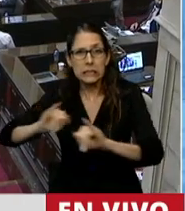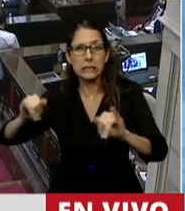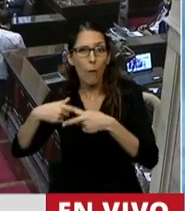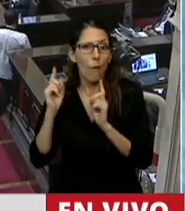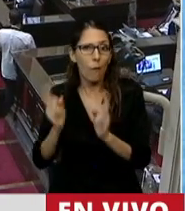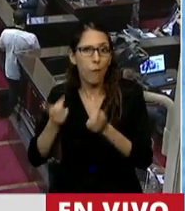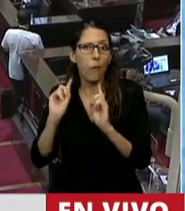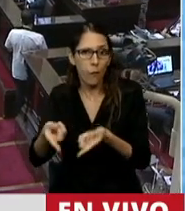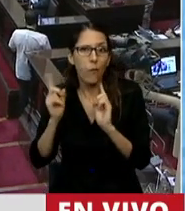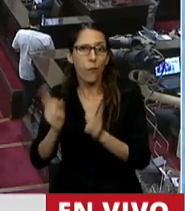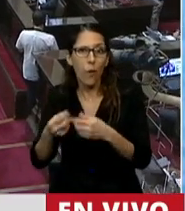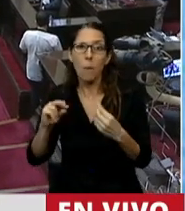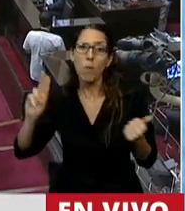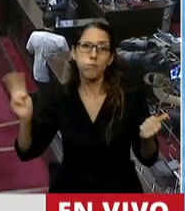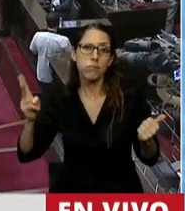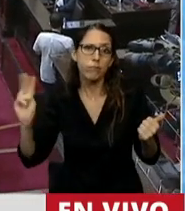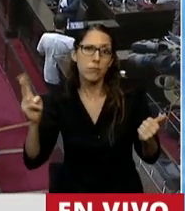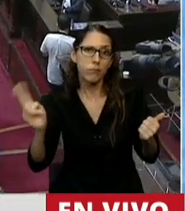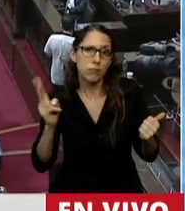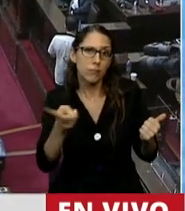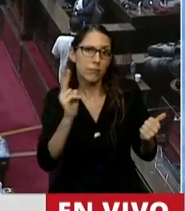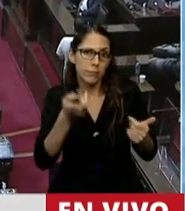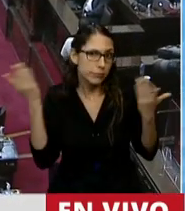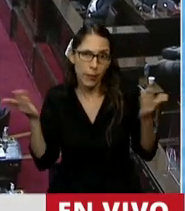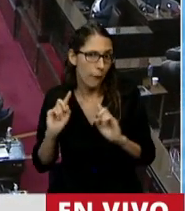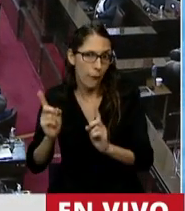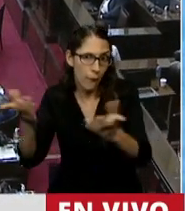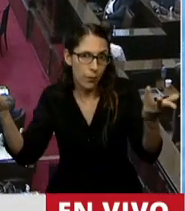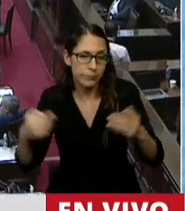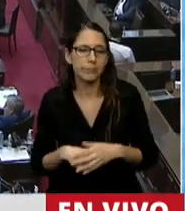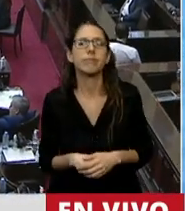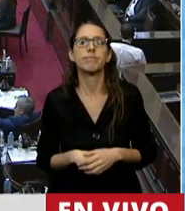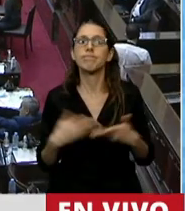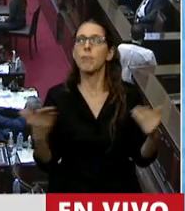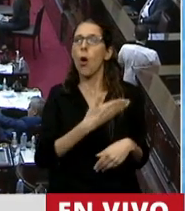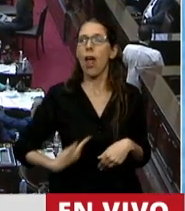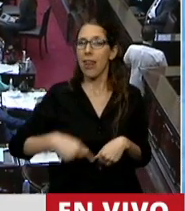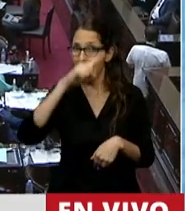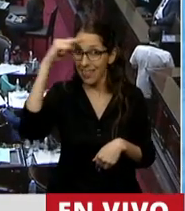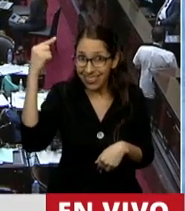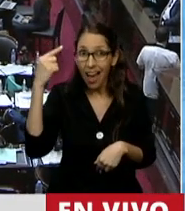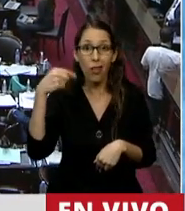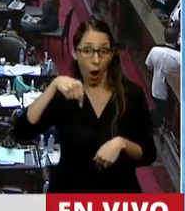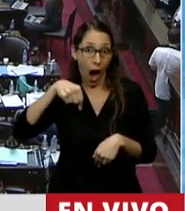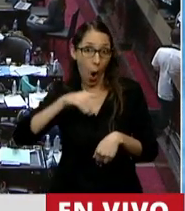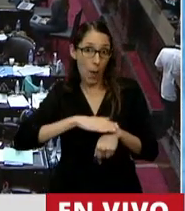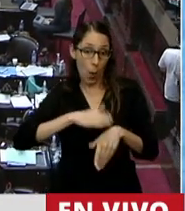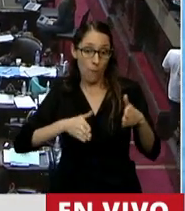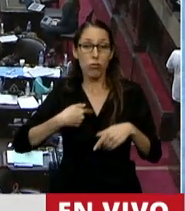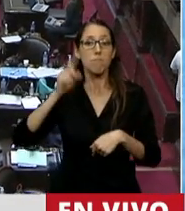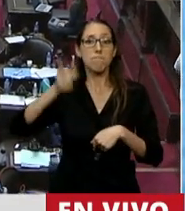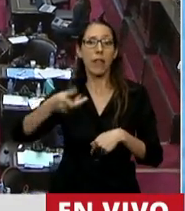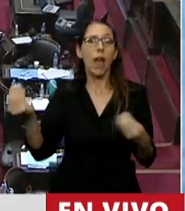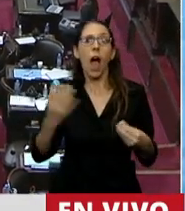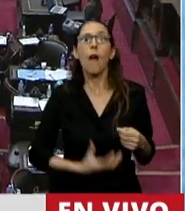miles de mujeres que seguirán muriendo. Porque el Estado, que confina al aborto en la clandestinidad, ejerce